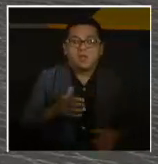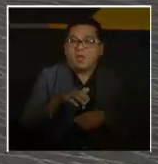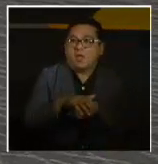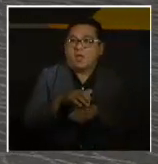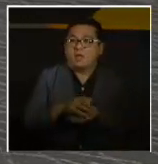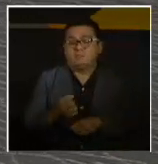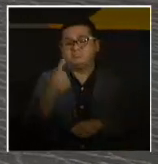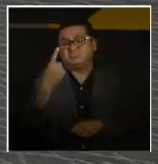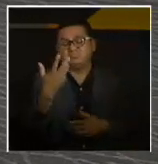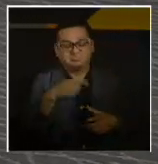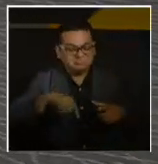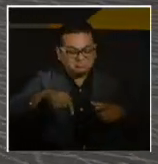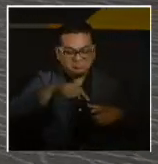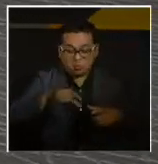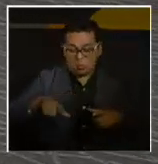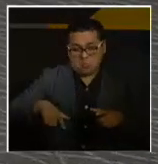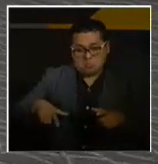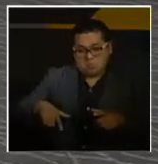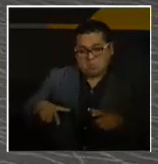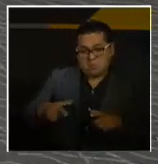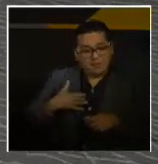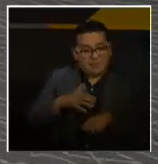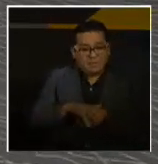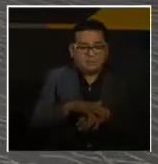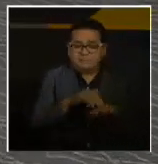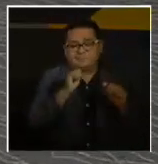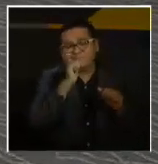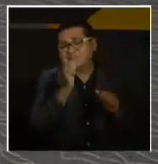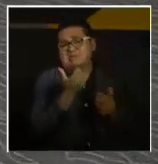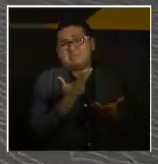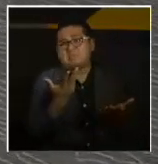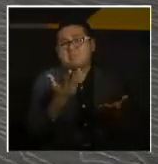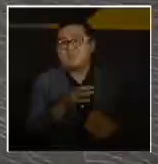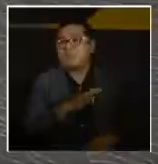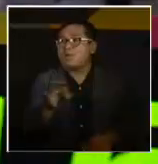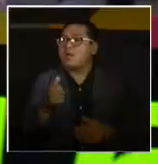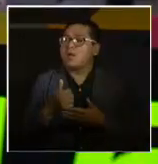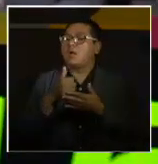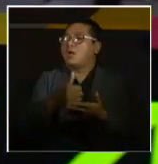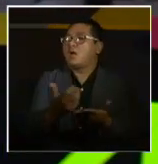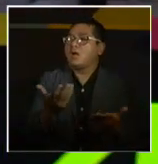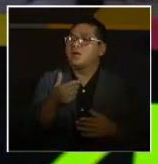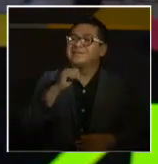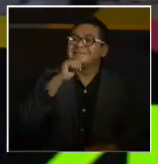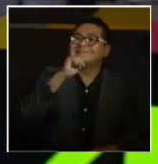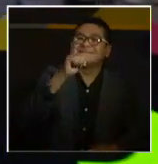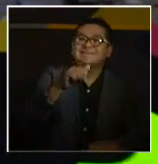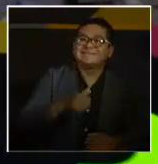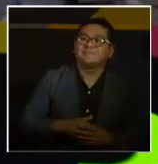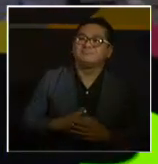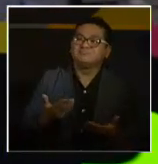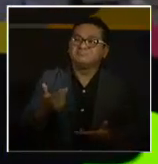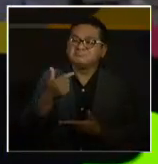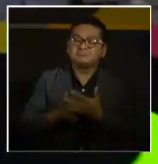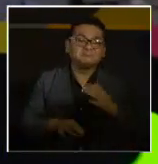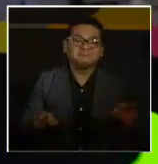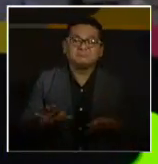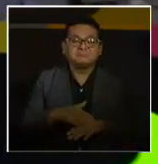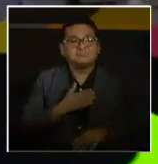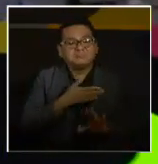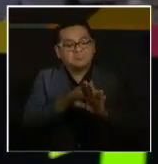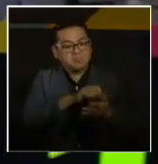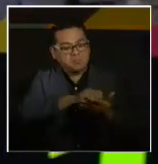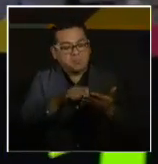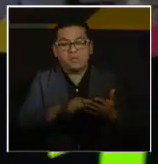amigos en el primer círculo de los gobernantes, no tienen ninguna posibilidad de acceder a licitaciones y